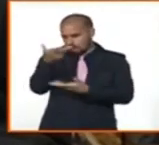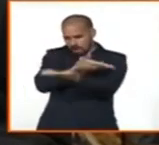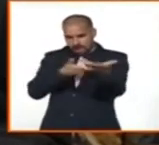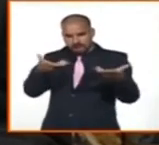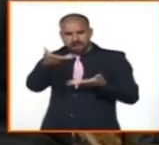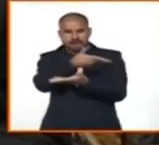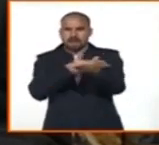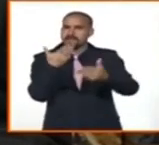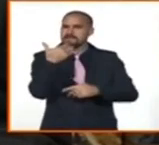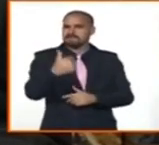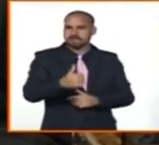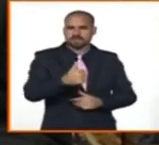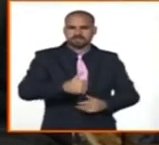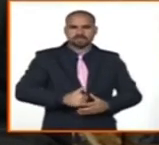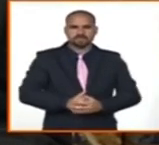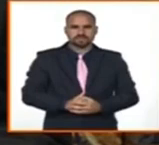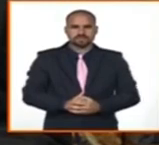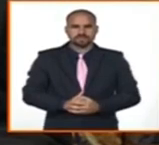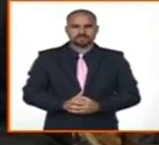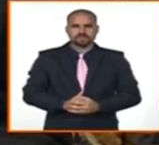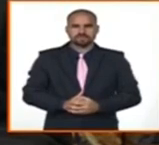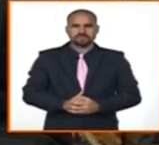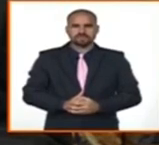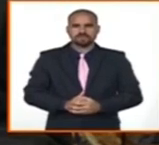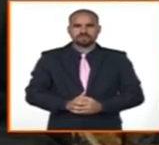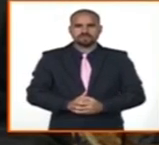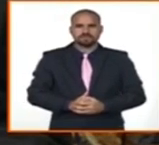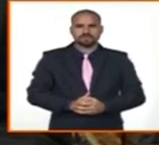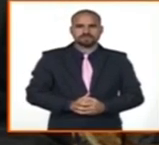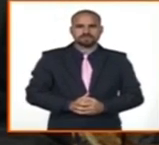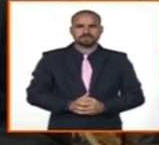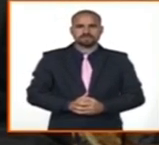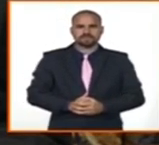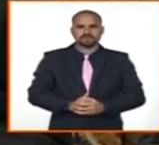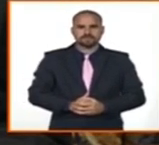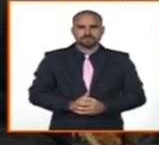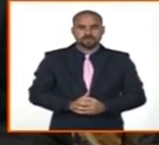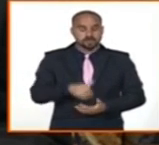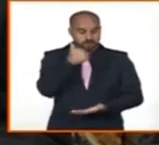trabajamos, cómo hacemos las cosas. Y en este palacio,